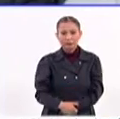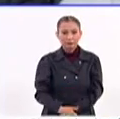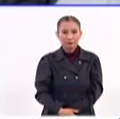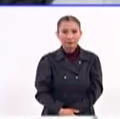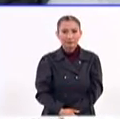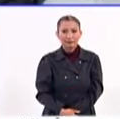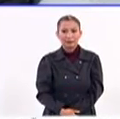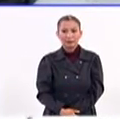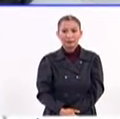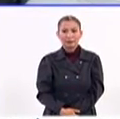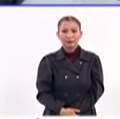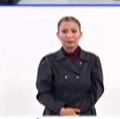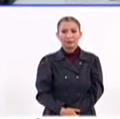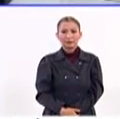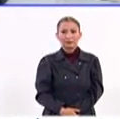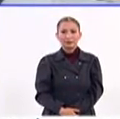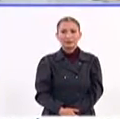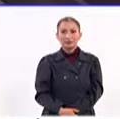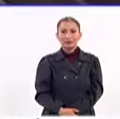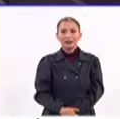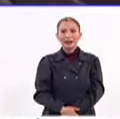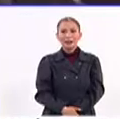Politécnico Nacional.